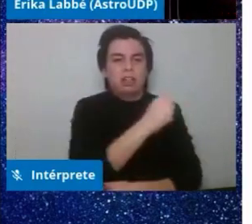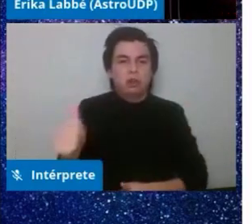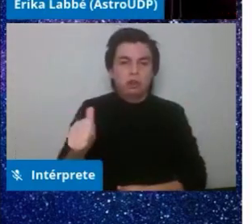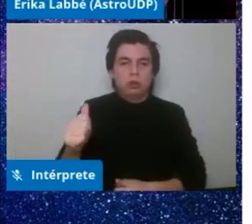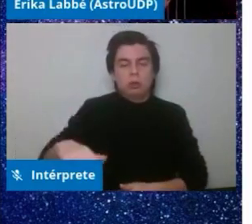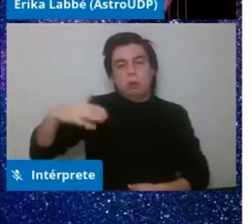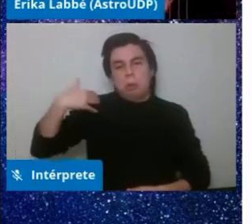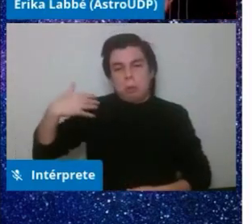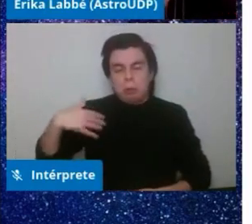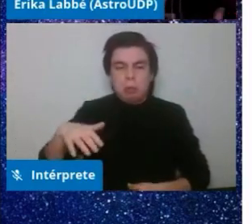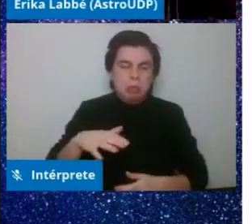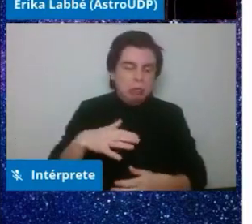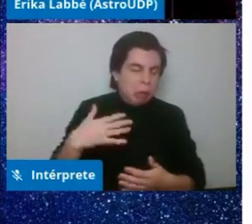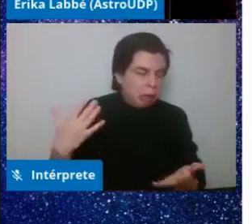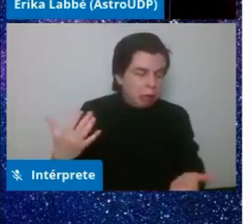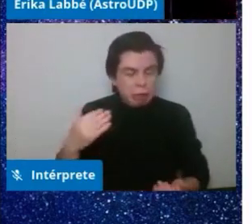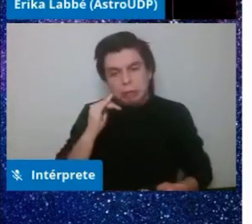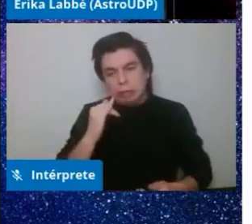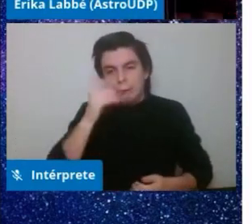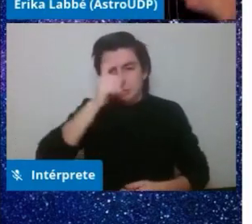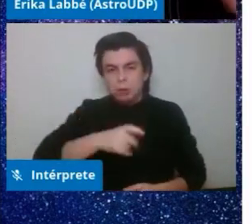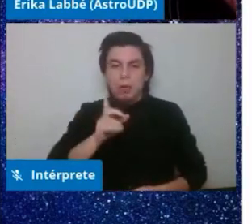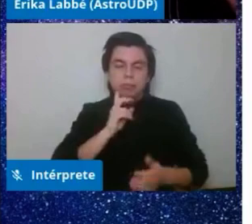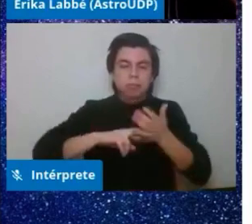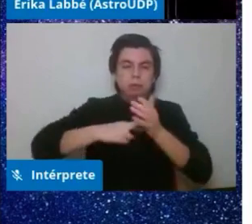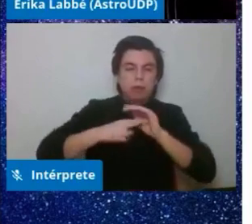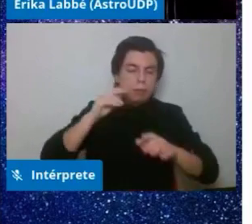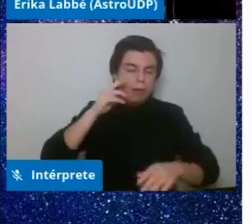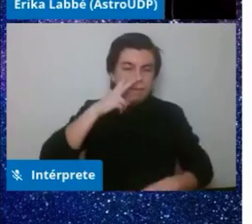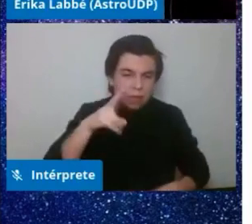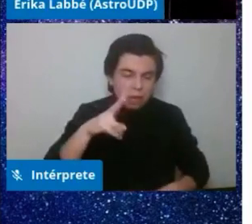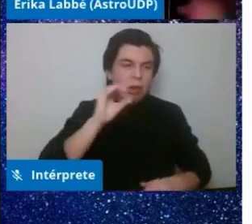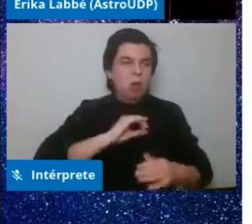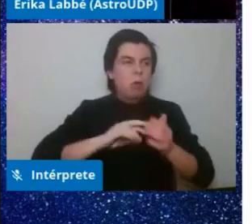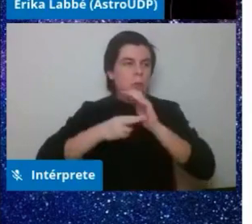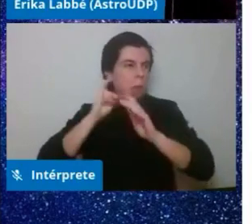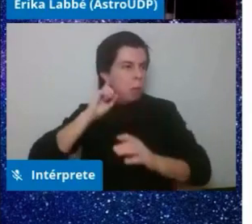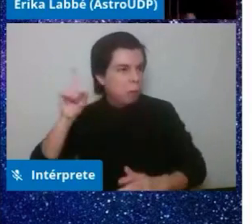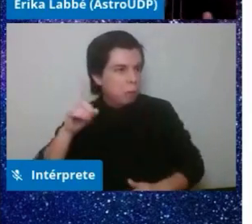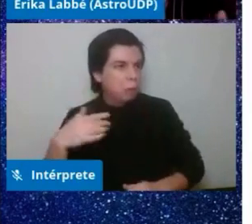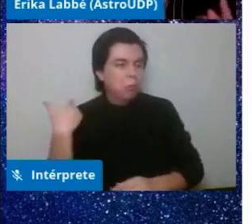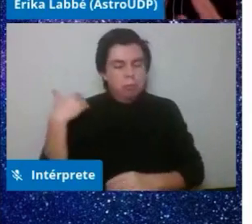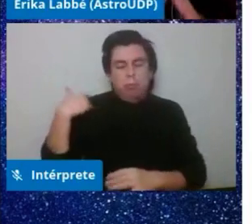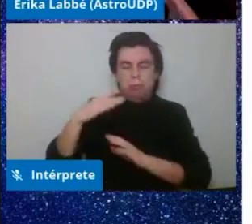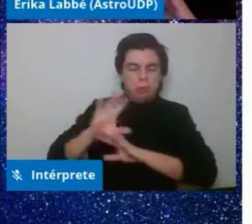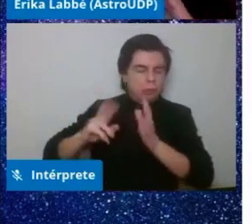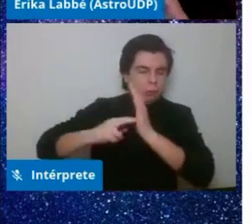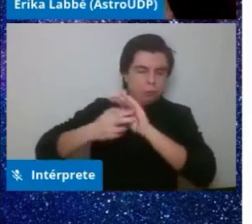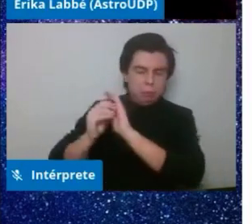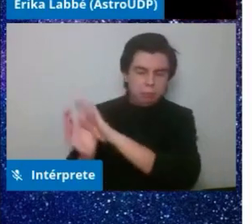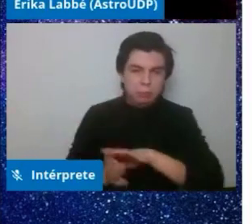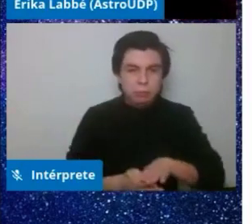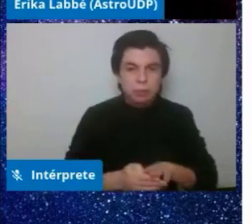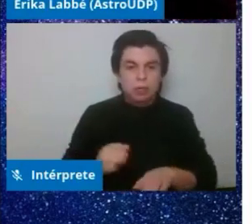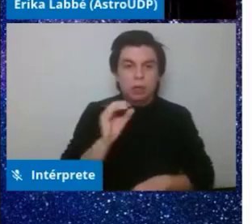tienen algún problema para ver o para escuchar, o tienen vienen de una cultura distinta que entiende